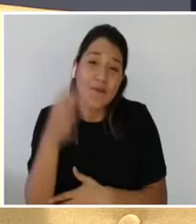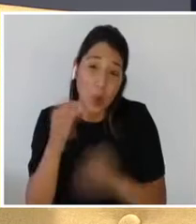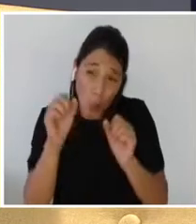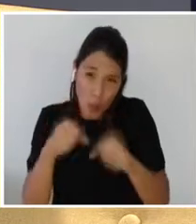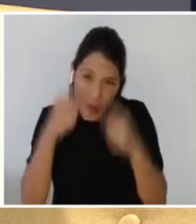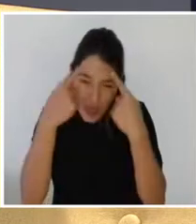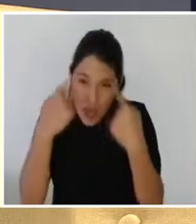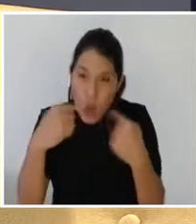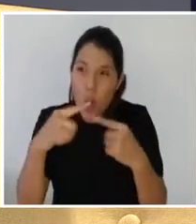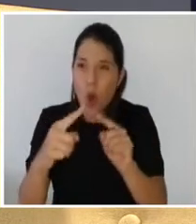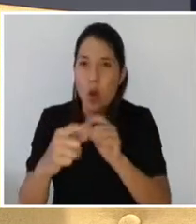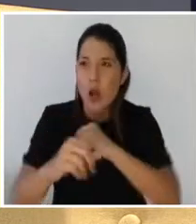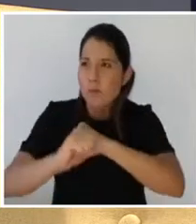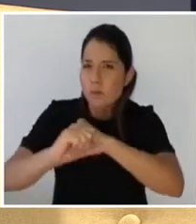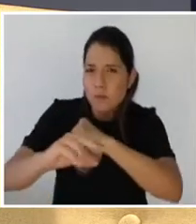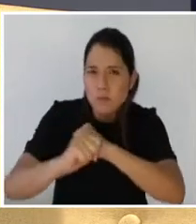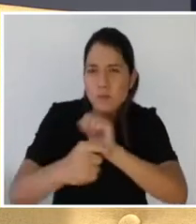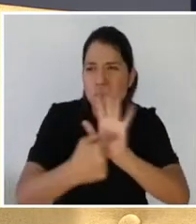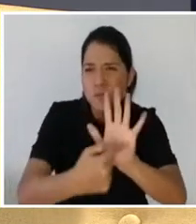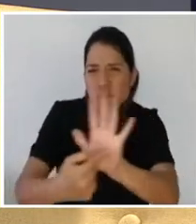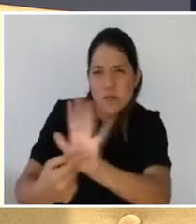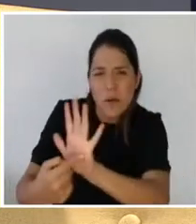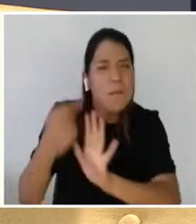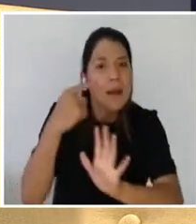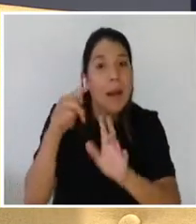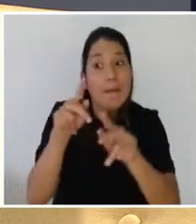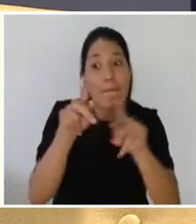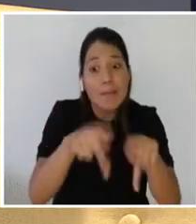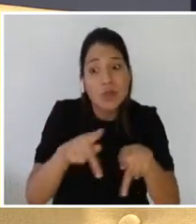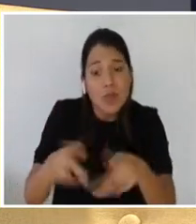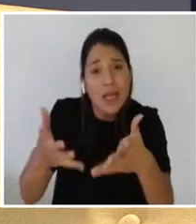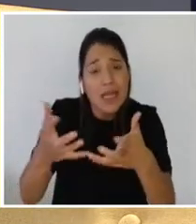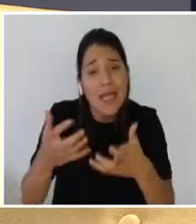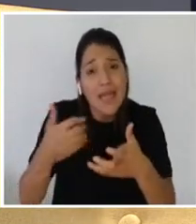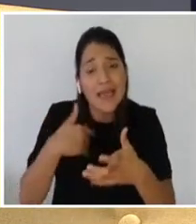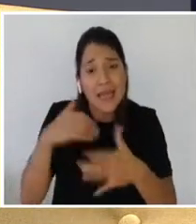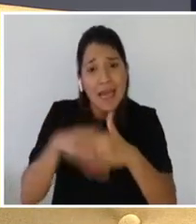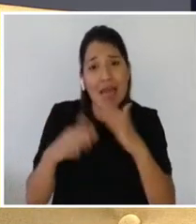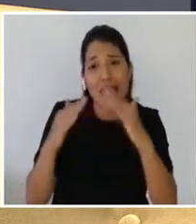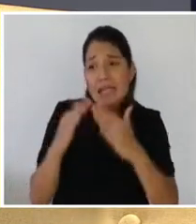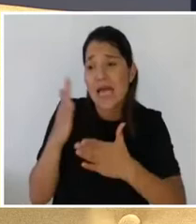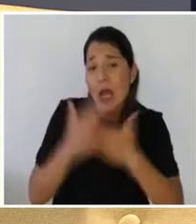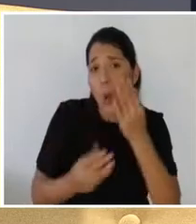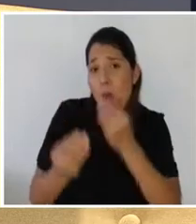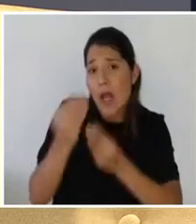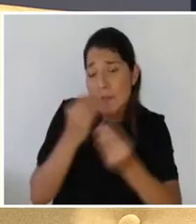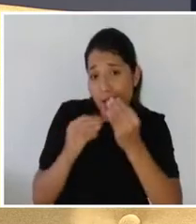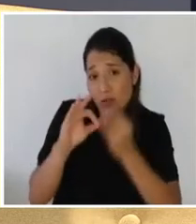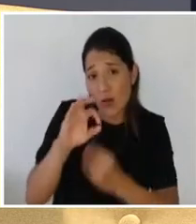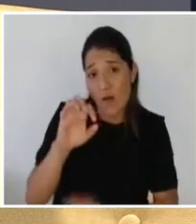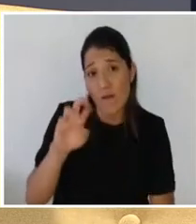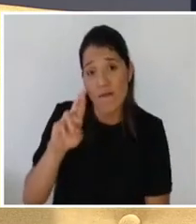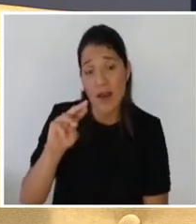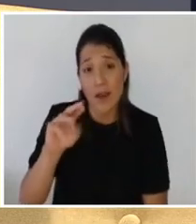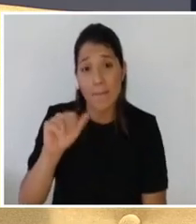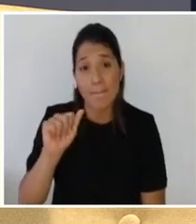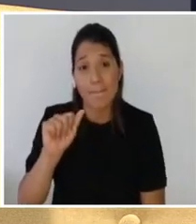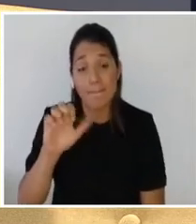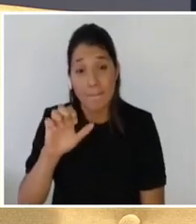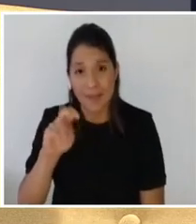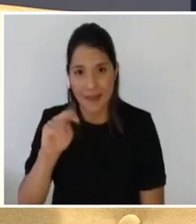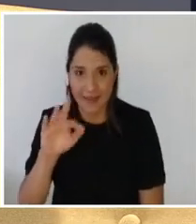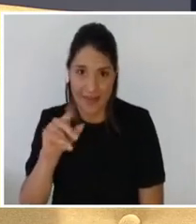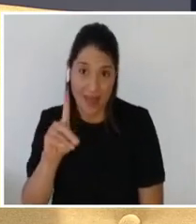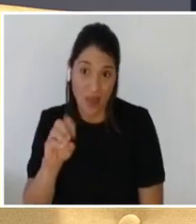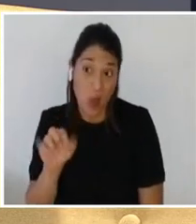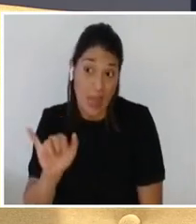hacer que las personas quieran tener en sus alacenas algún alimento fermentado. Hacia allá vamos, pero por el momento, como le digo,